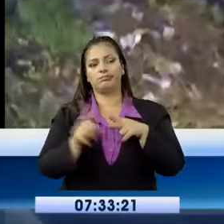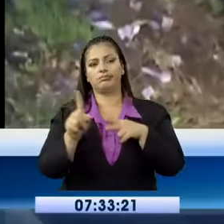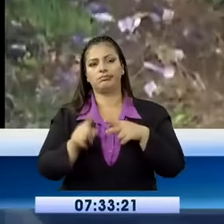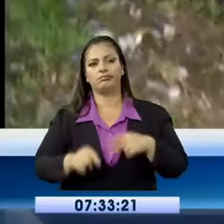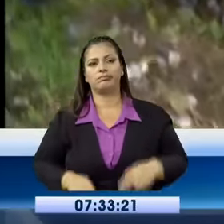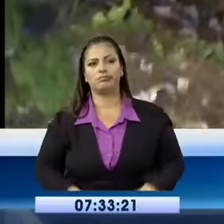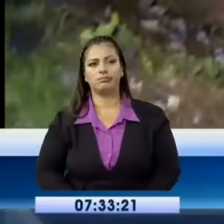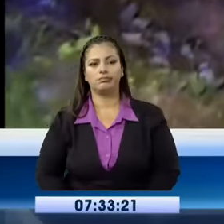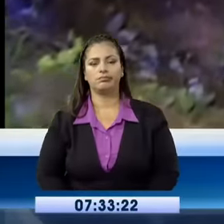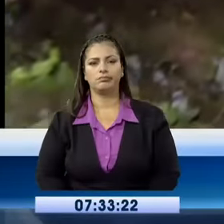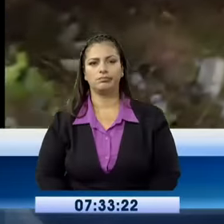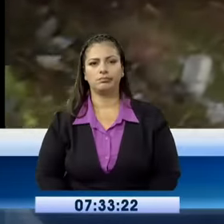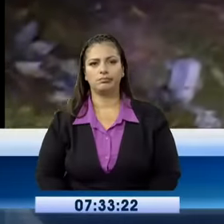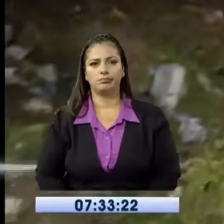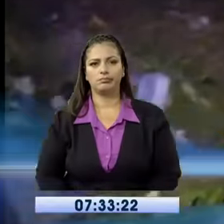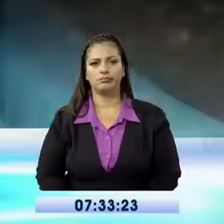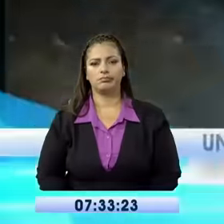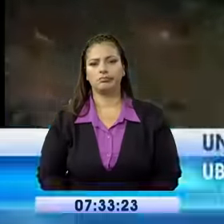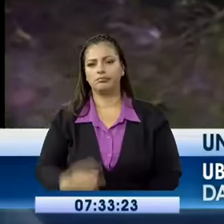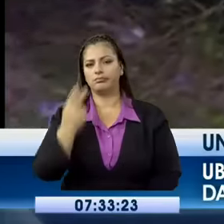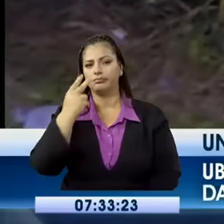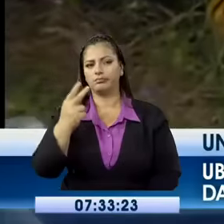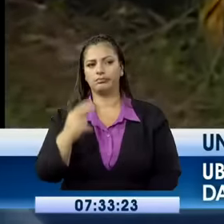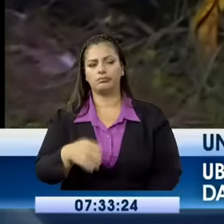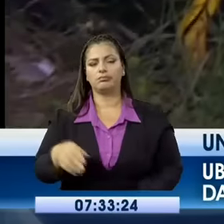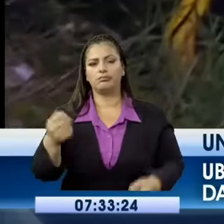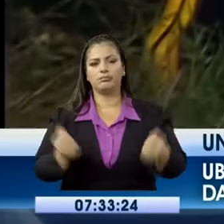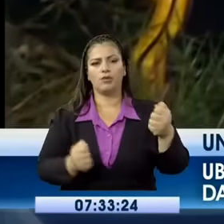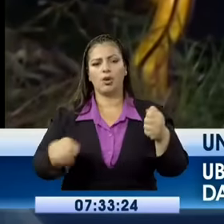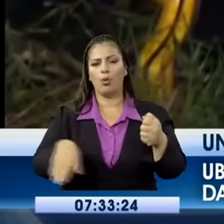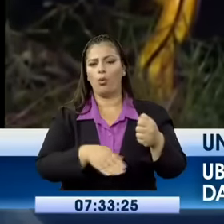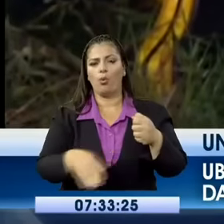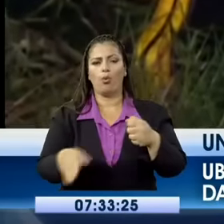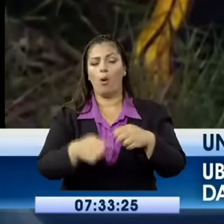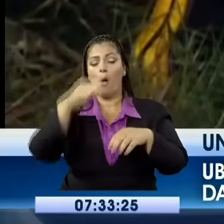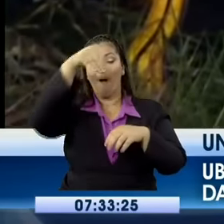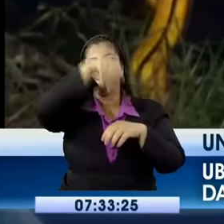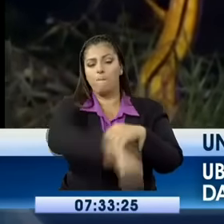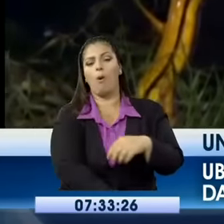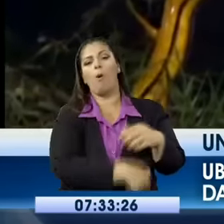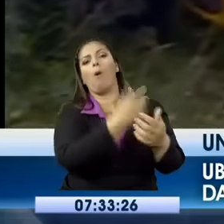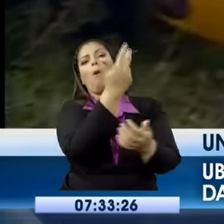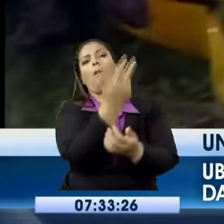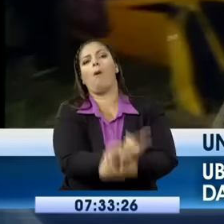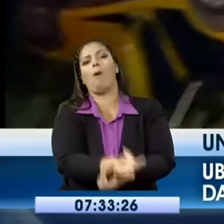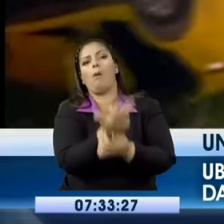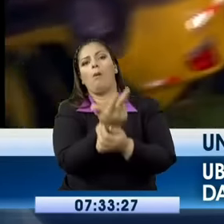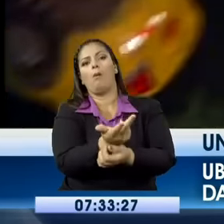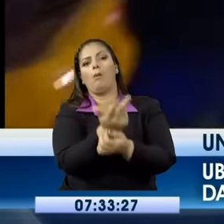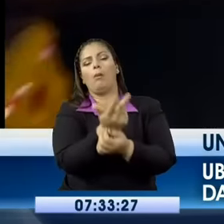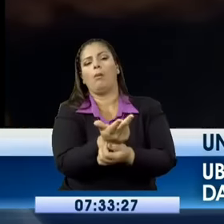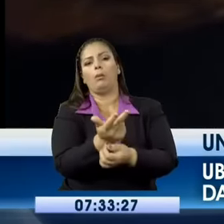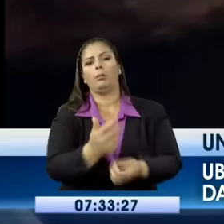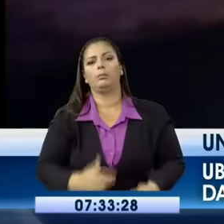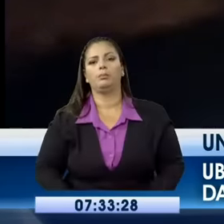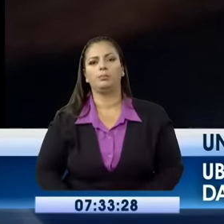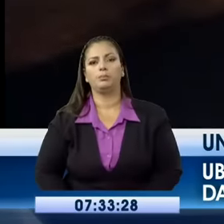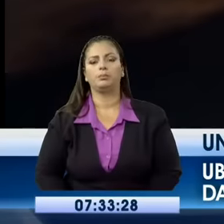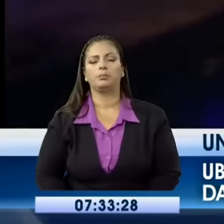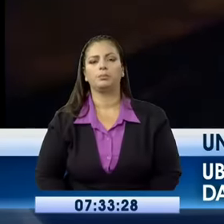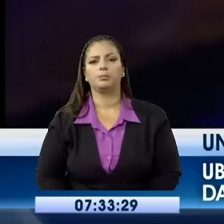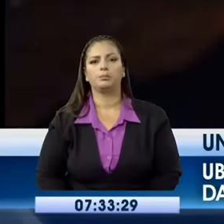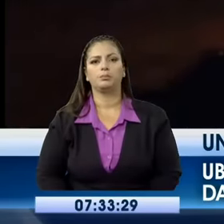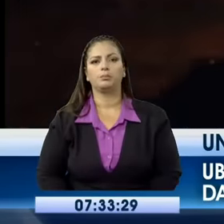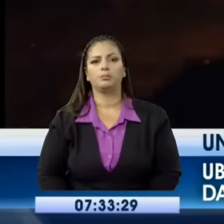el carro cayó a lo profundo de la zanja y terminó con los neumáticos hacia arriba para suerte del